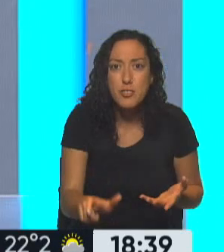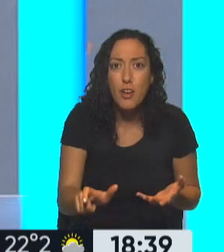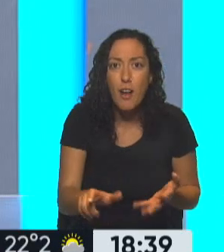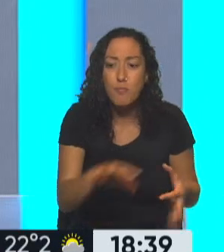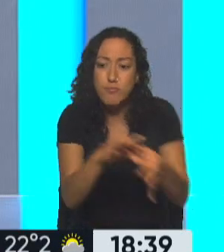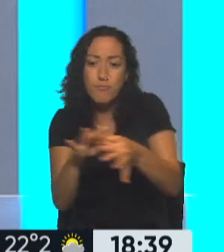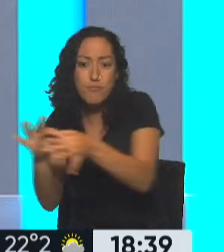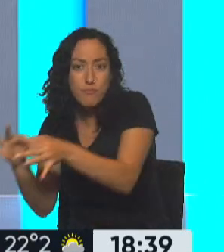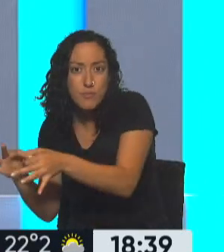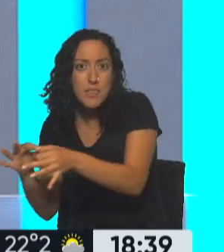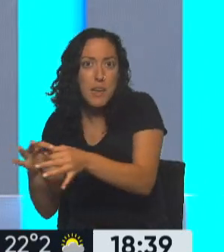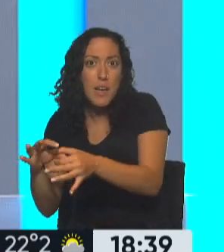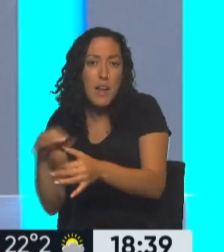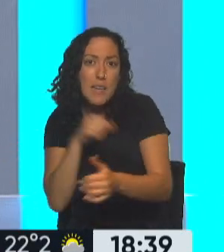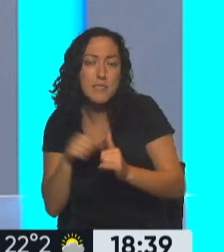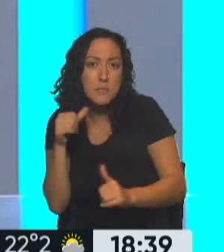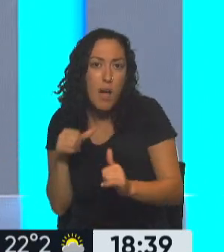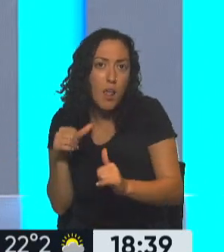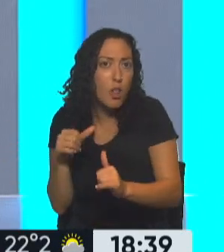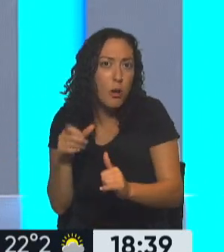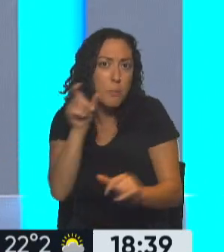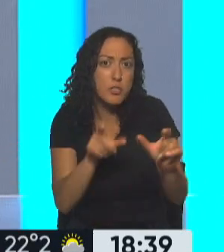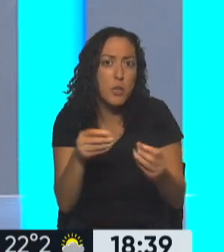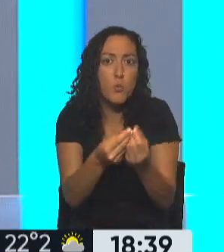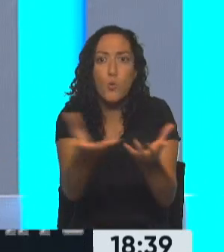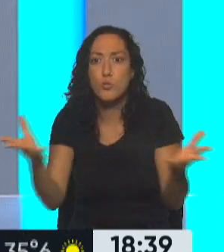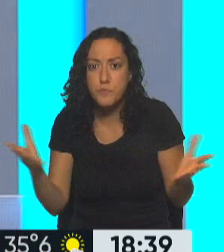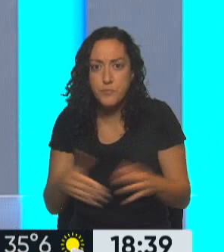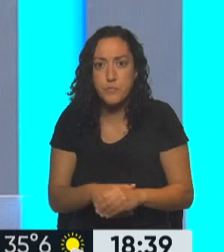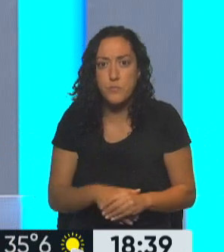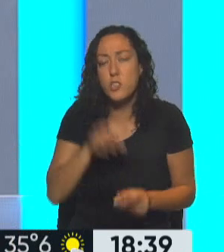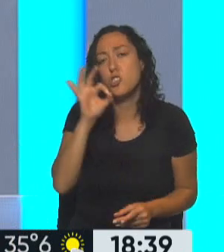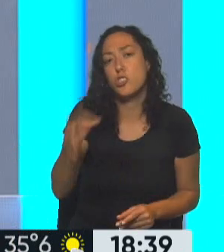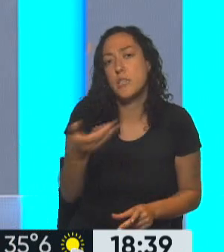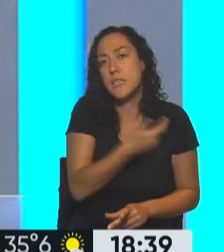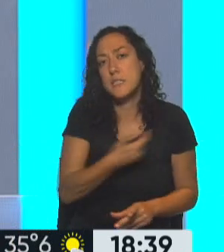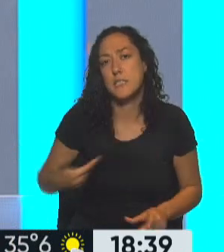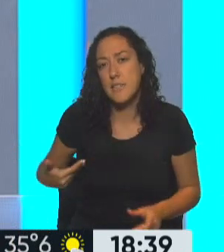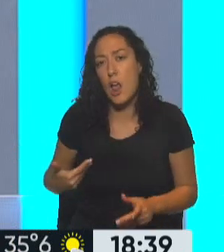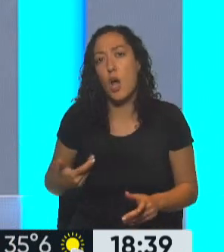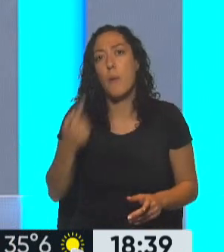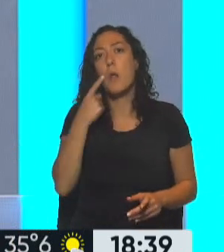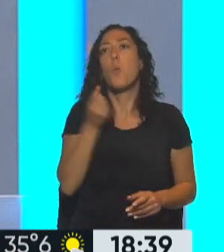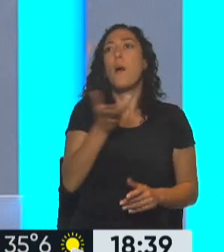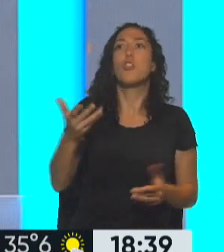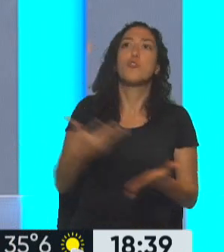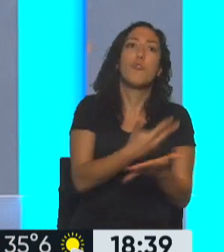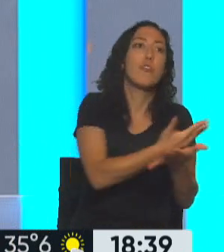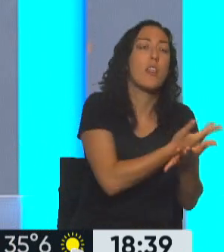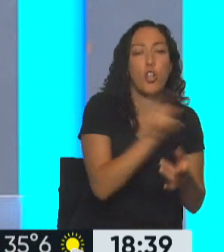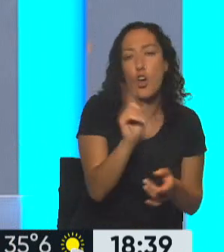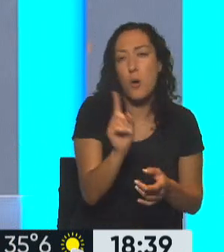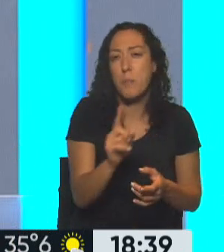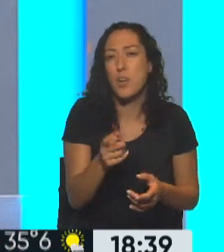que resulta dañada. No te digo que el Estado tenga que abarcar, imagínate que es inmedible, pero en lo formal tiene que haber